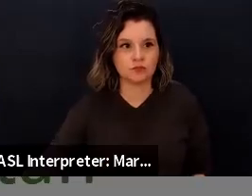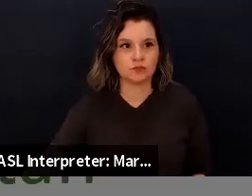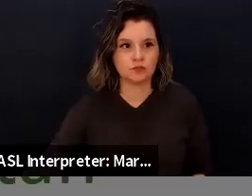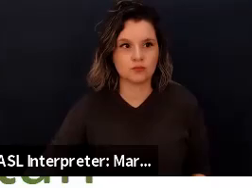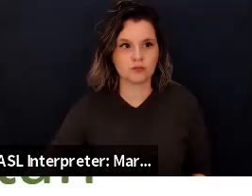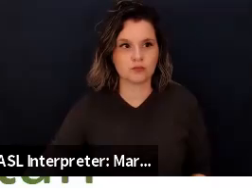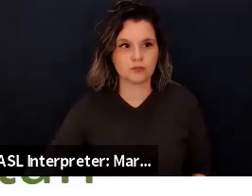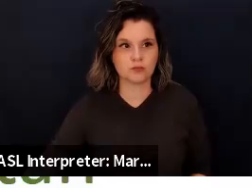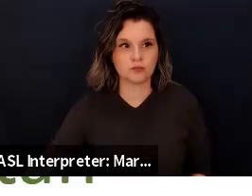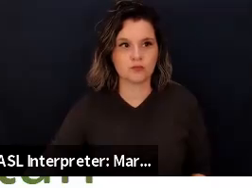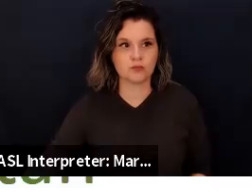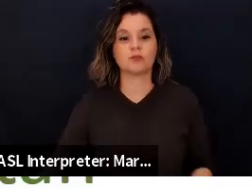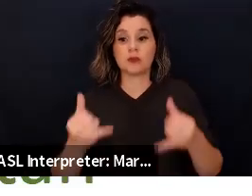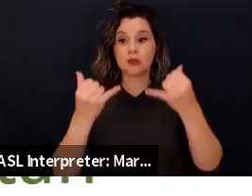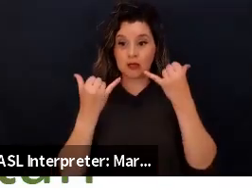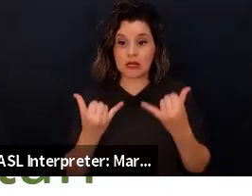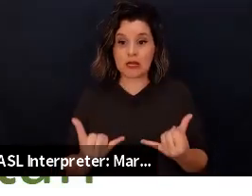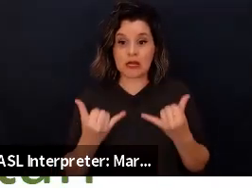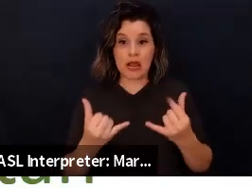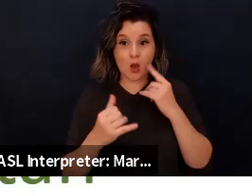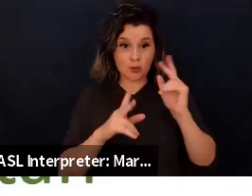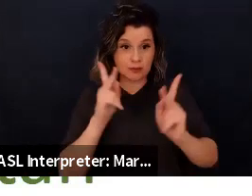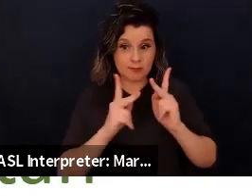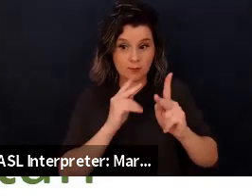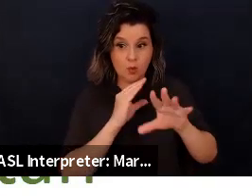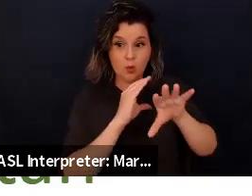Ok, y ahora la gente afuera